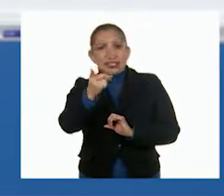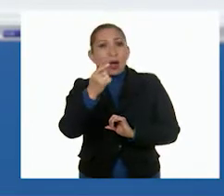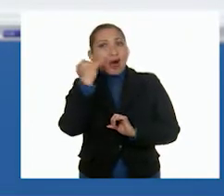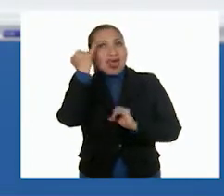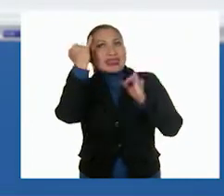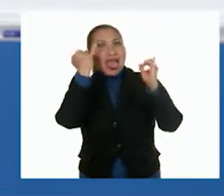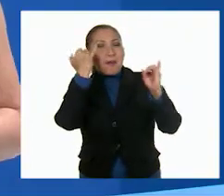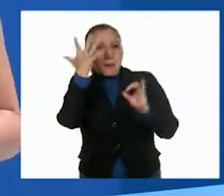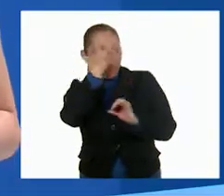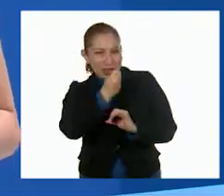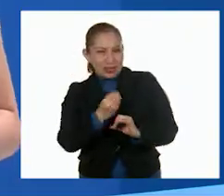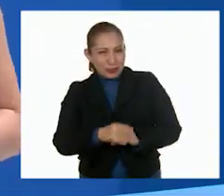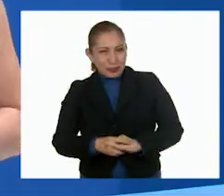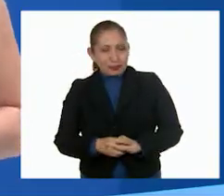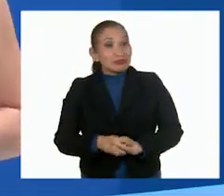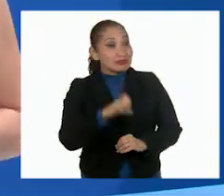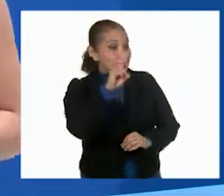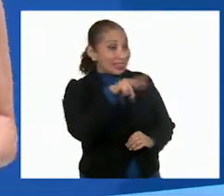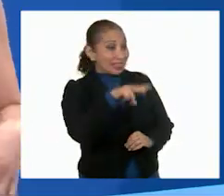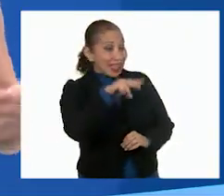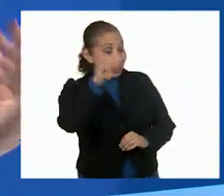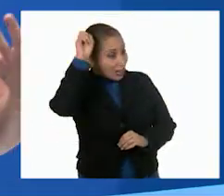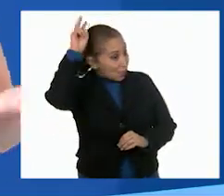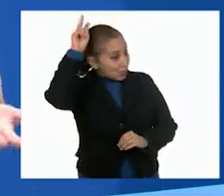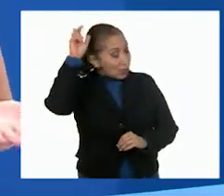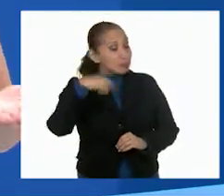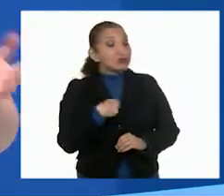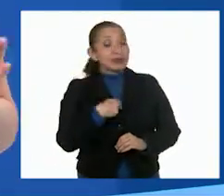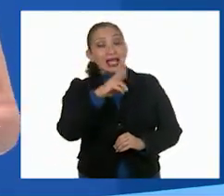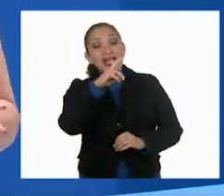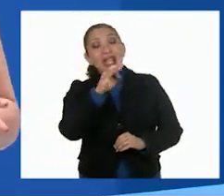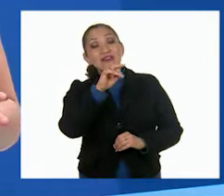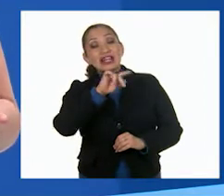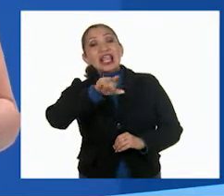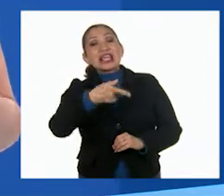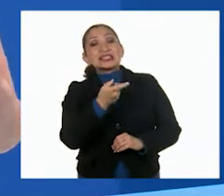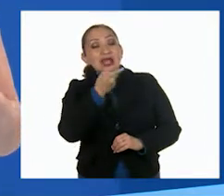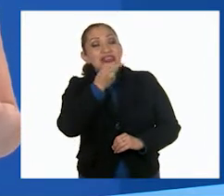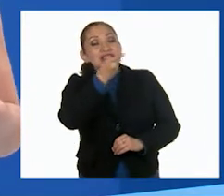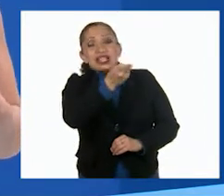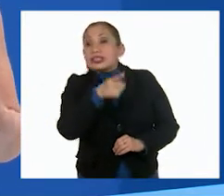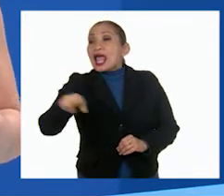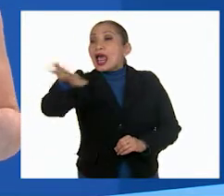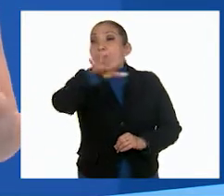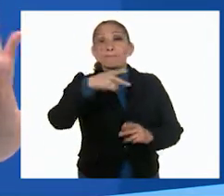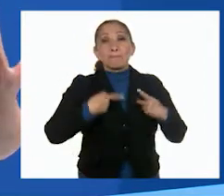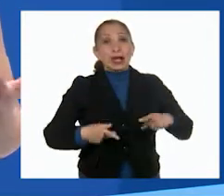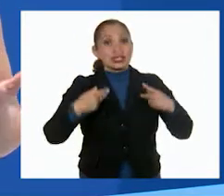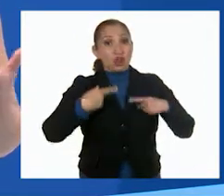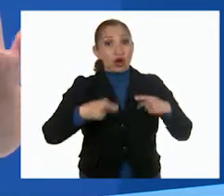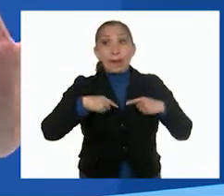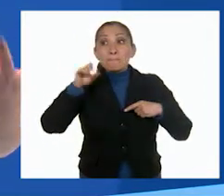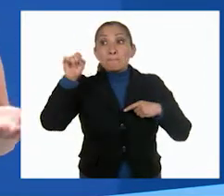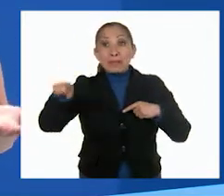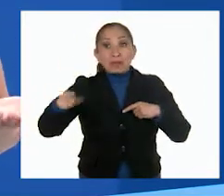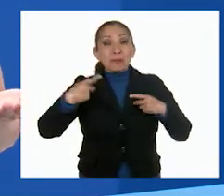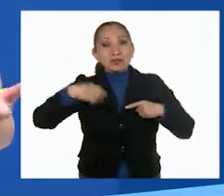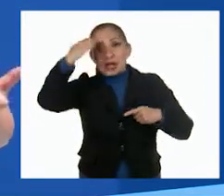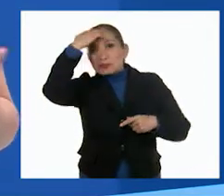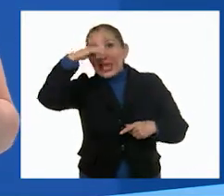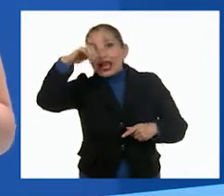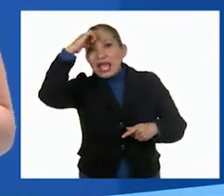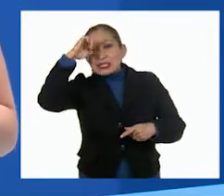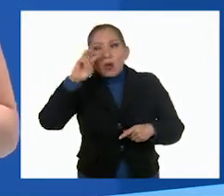creativa. Así es, Raulito. Los refranes son dichos populares que nacen de la experiencia de las